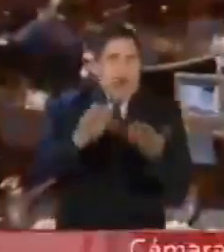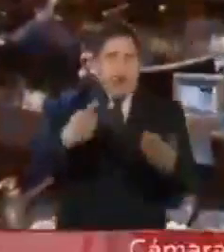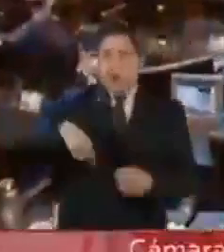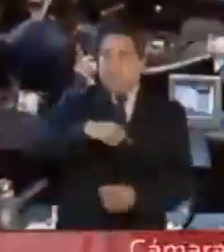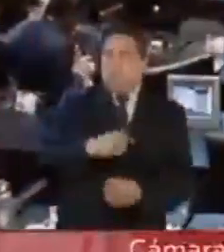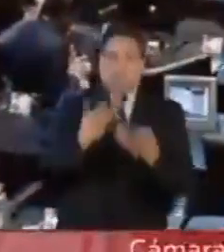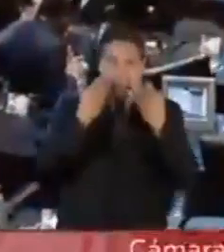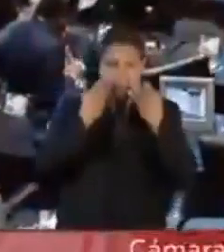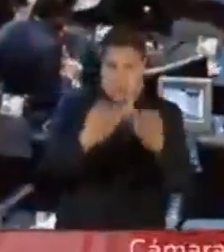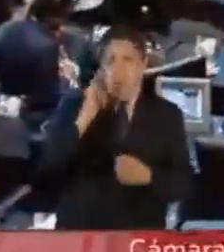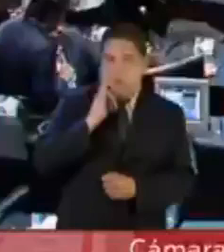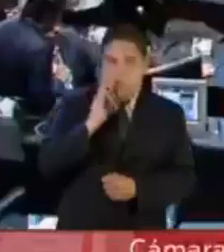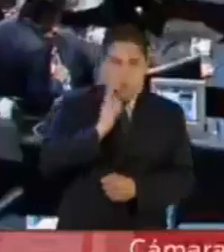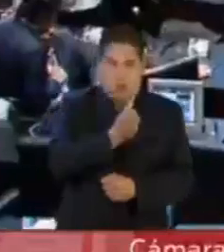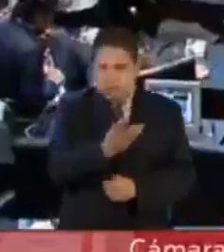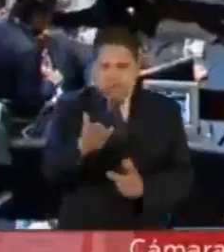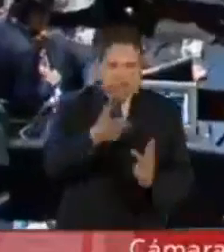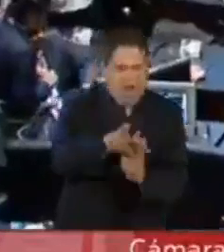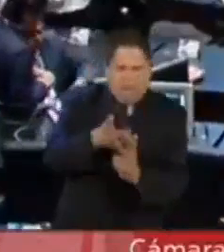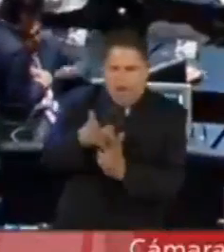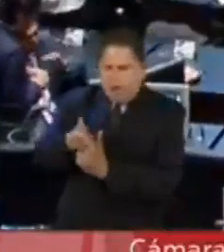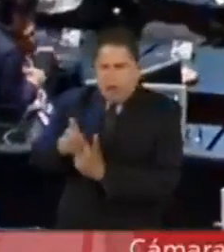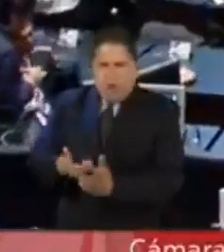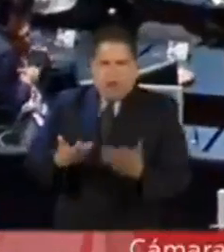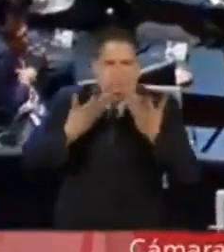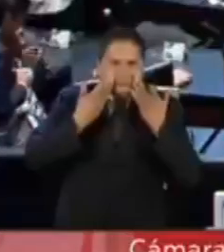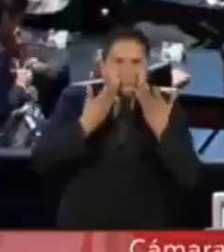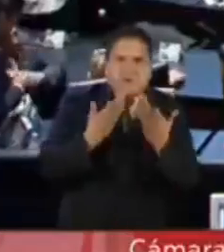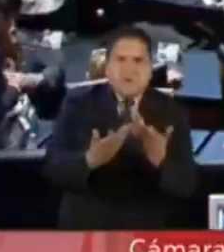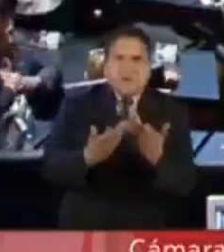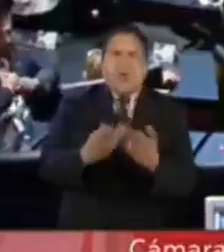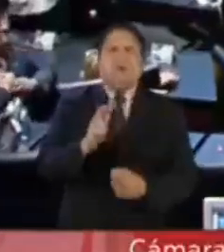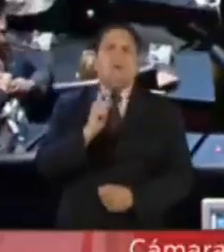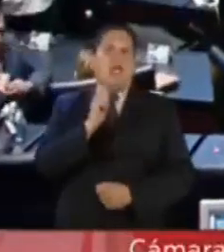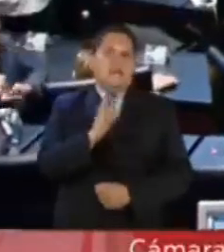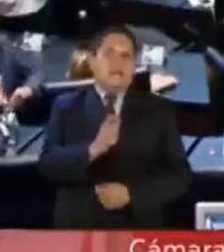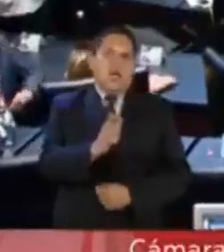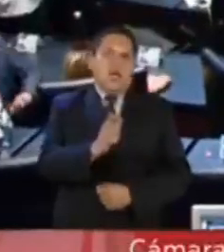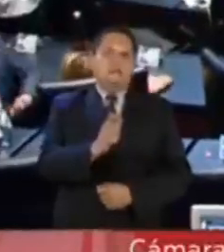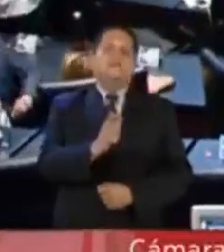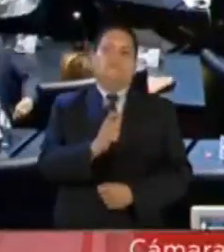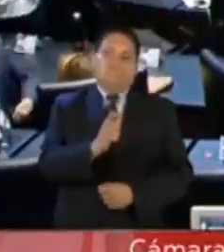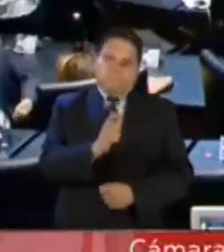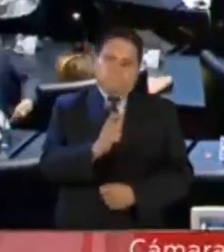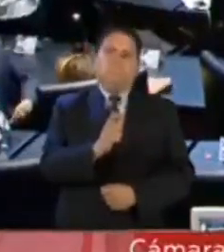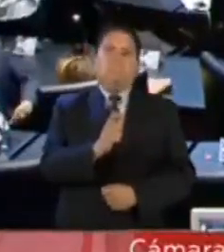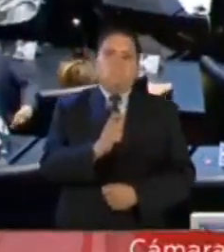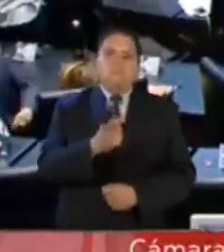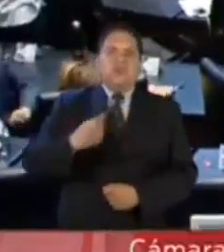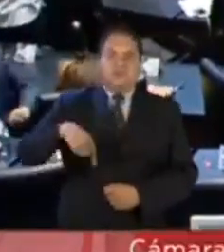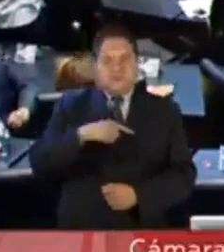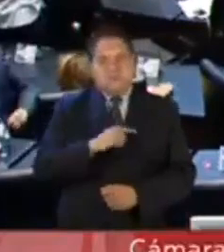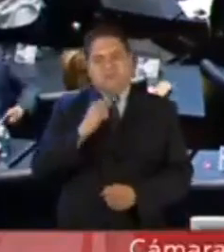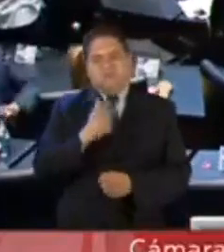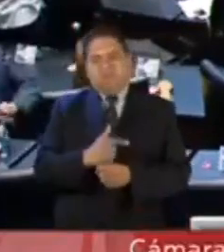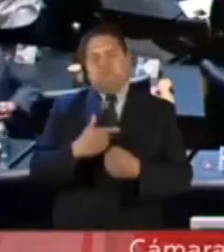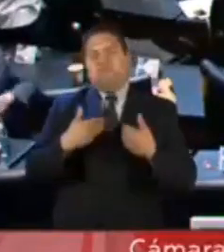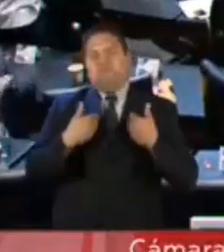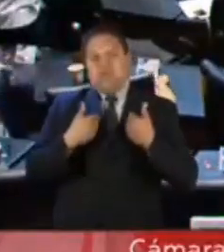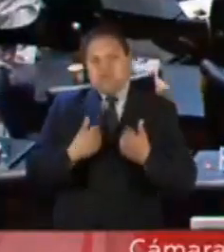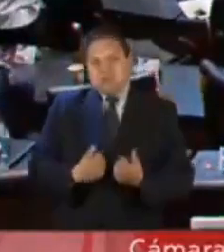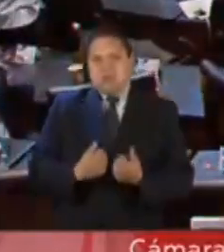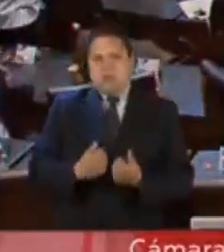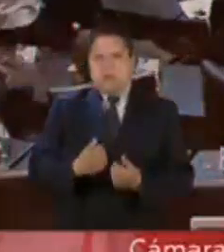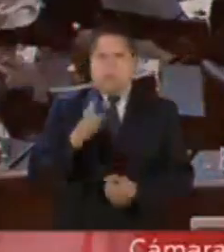tiene el derecho de destruir la integridad y la vida de cualquier mujer y de cualquier niña en este país y de verdad